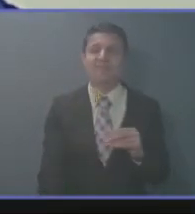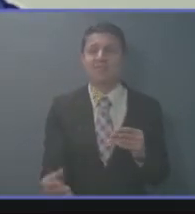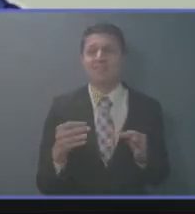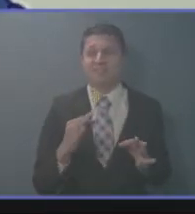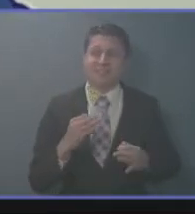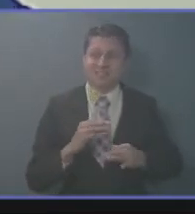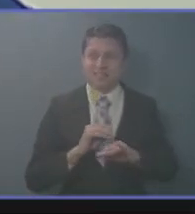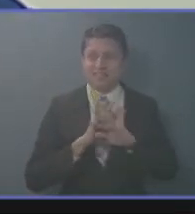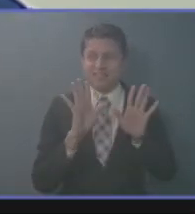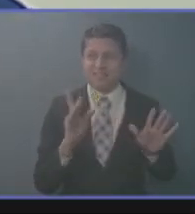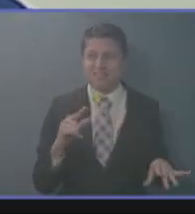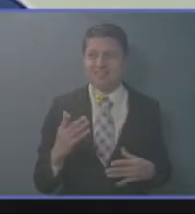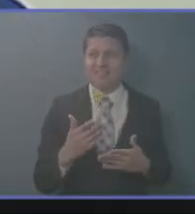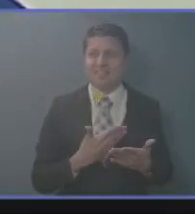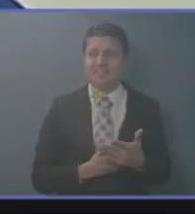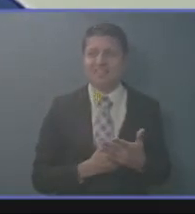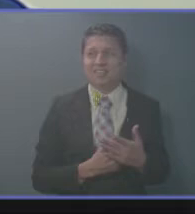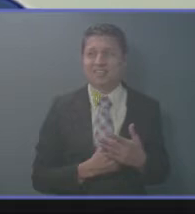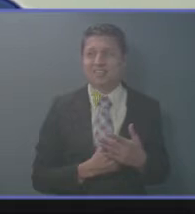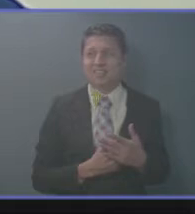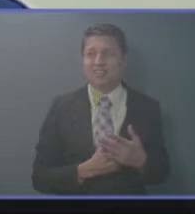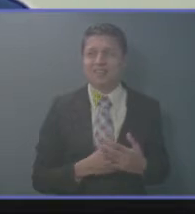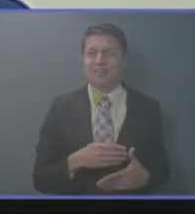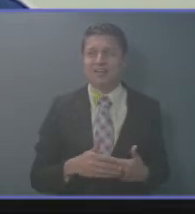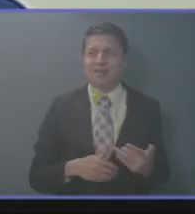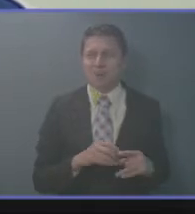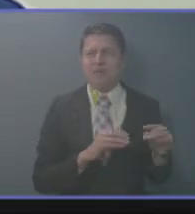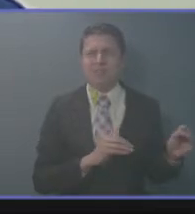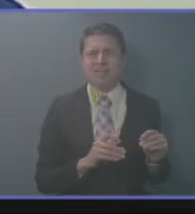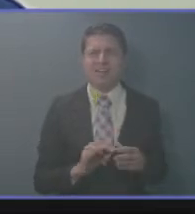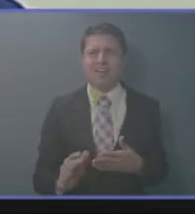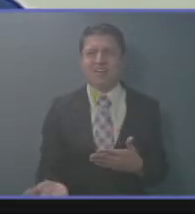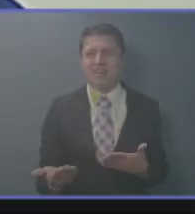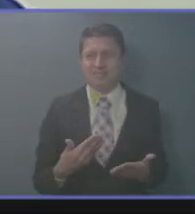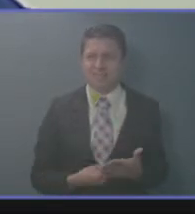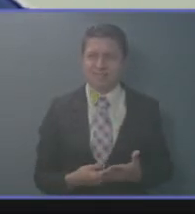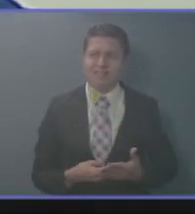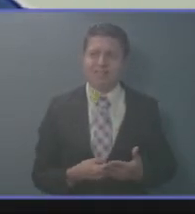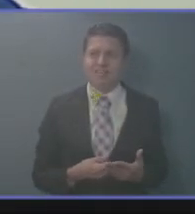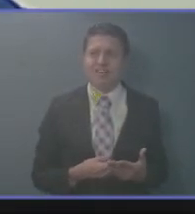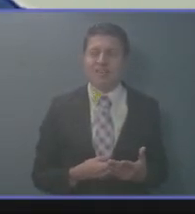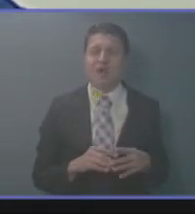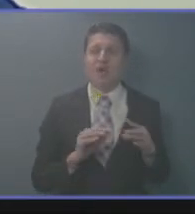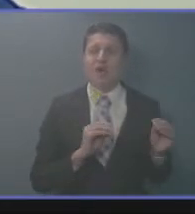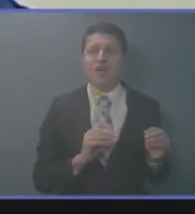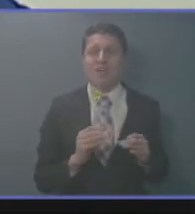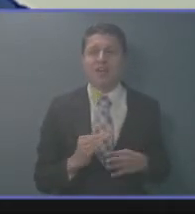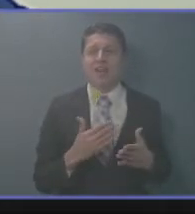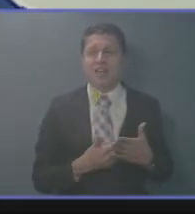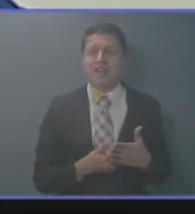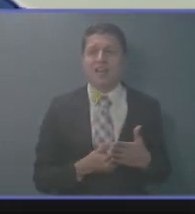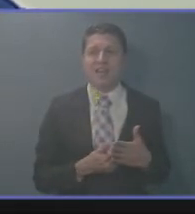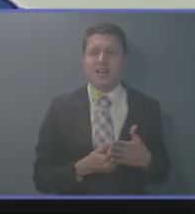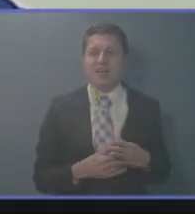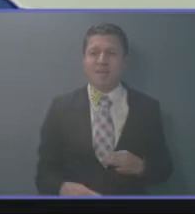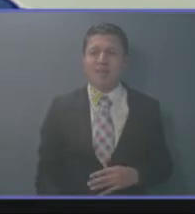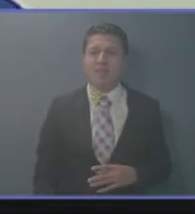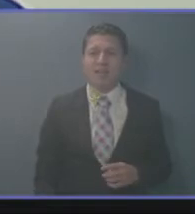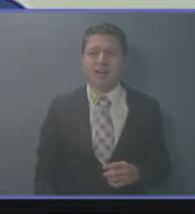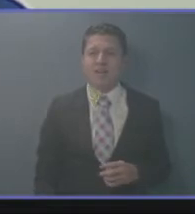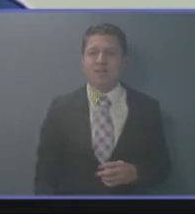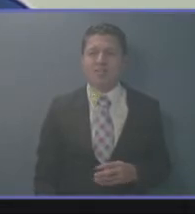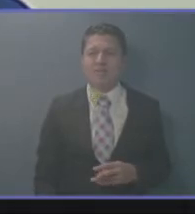ordinariamente. Sobre el particular, la suscrita comisión hace el conocimiento del honorable Pleno Legislativo lo